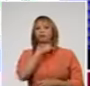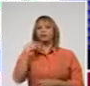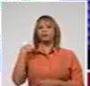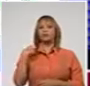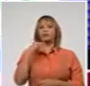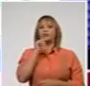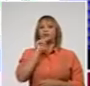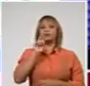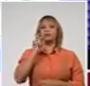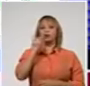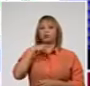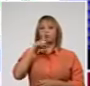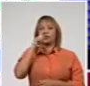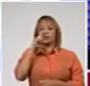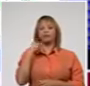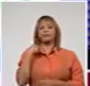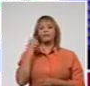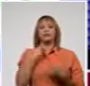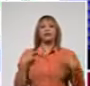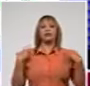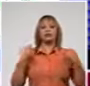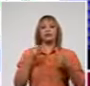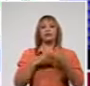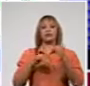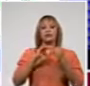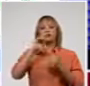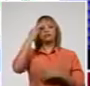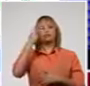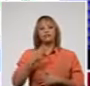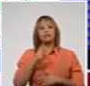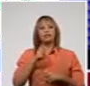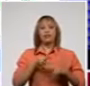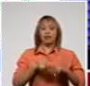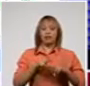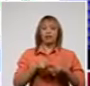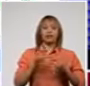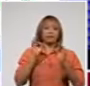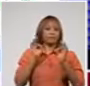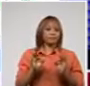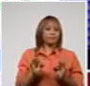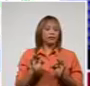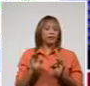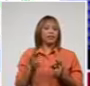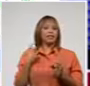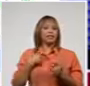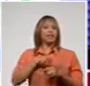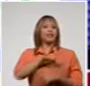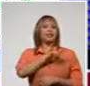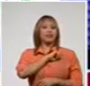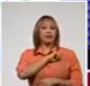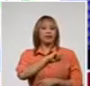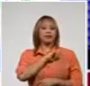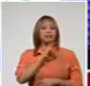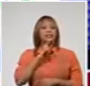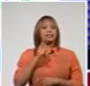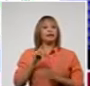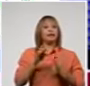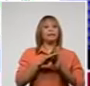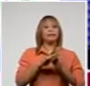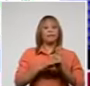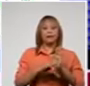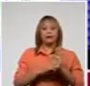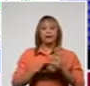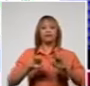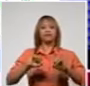director nacional de epidemiología del Ministerio de Salud Pública. La Habana, como usted sabe, desde la jornada de ayer, pues vive medidas de